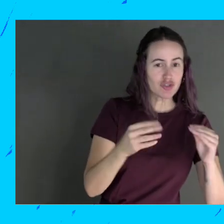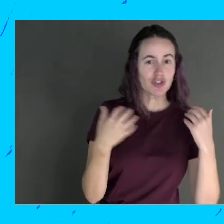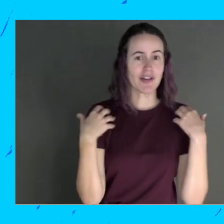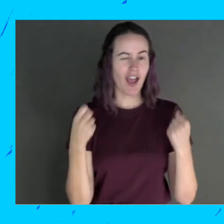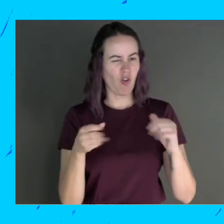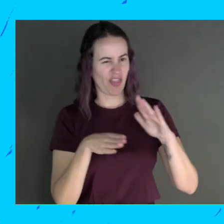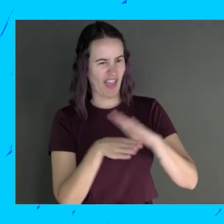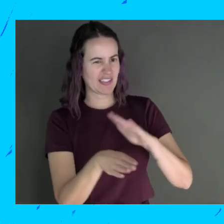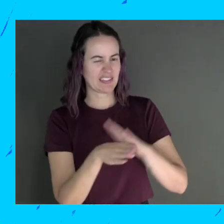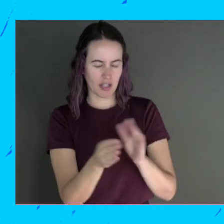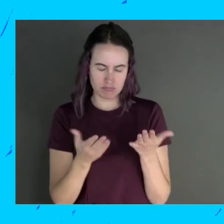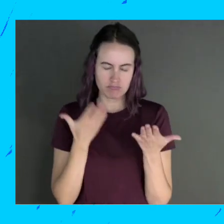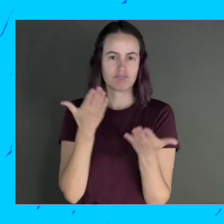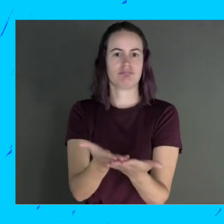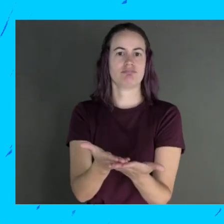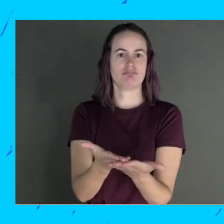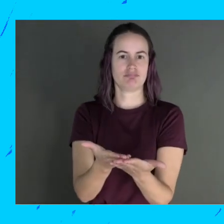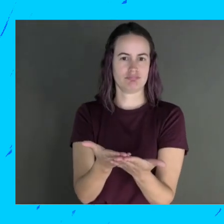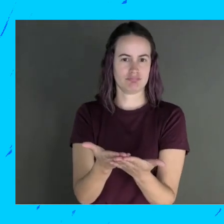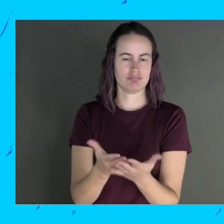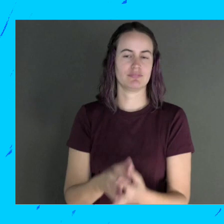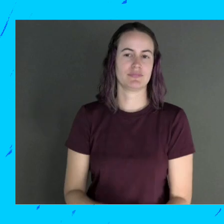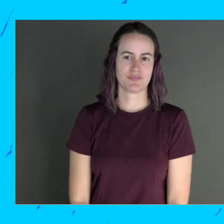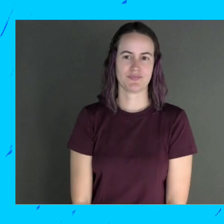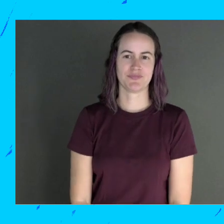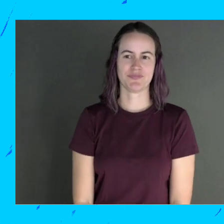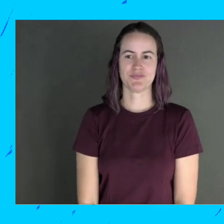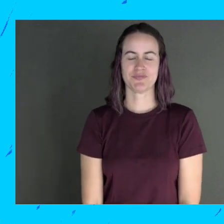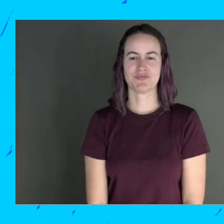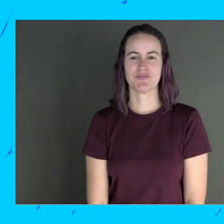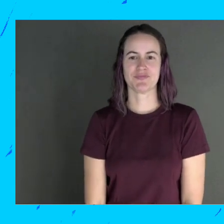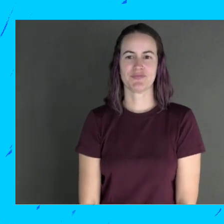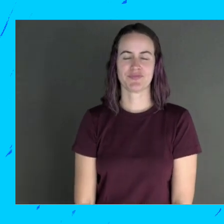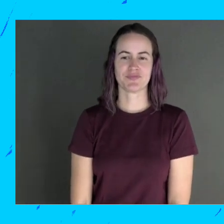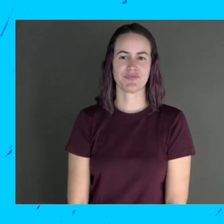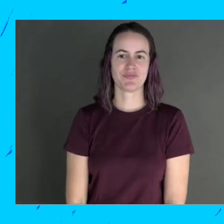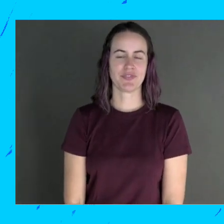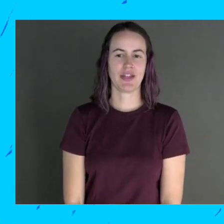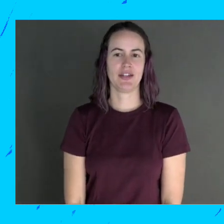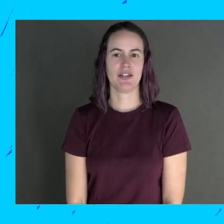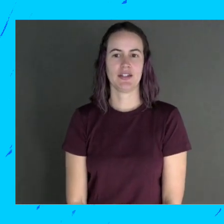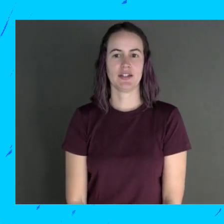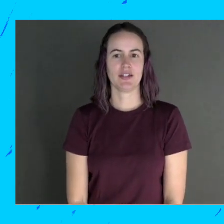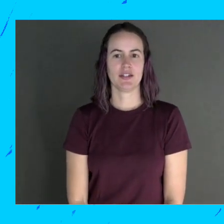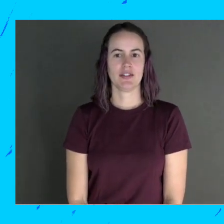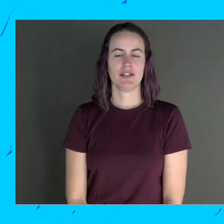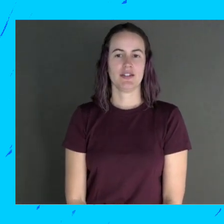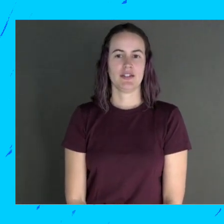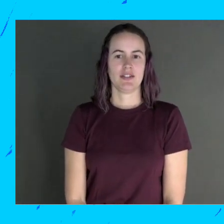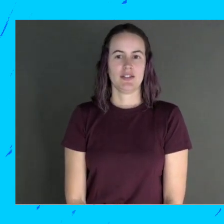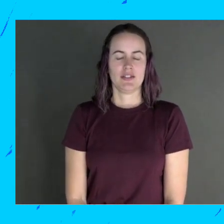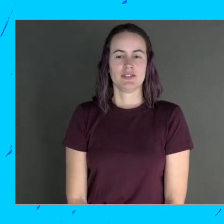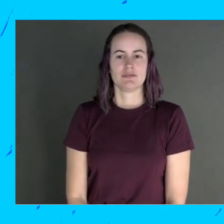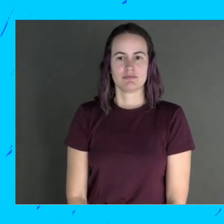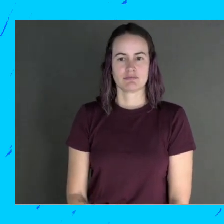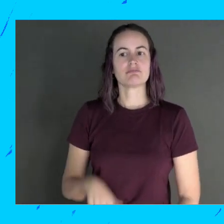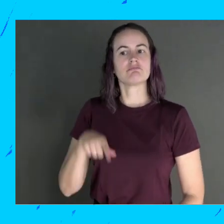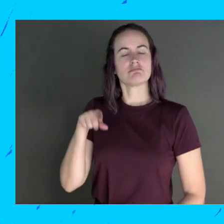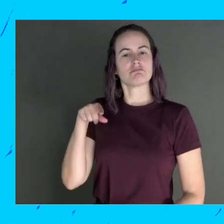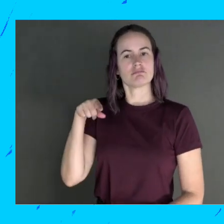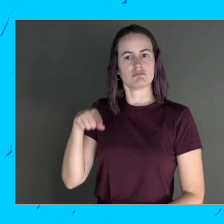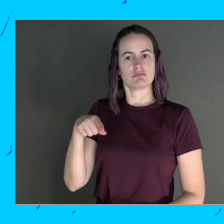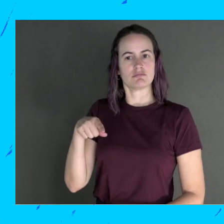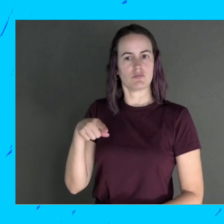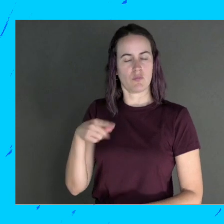a educación, salud y derechos reproductivos. Y la UNFPA es la